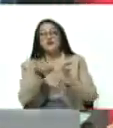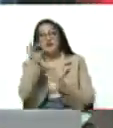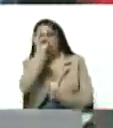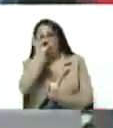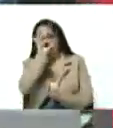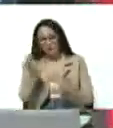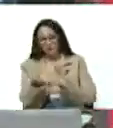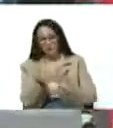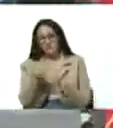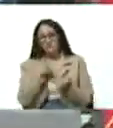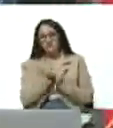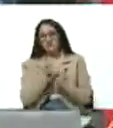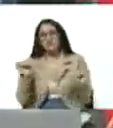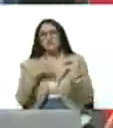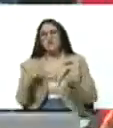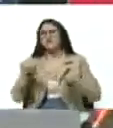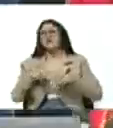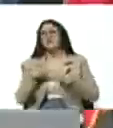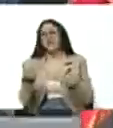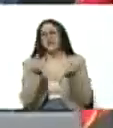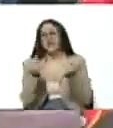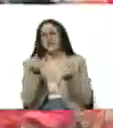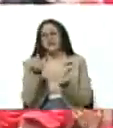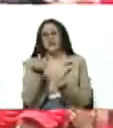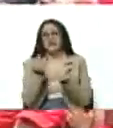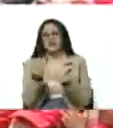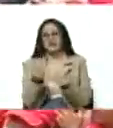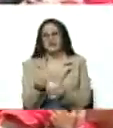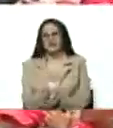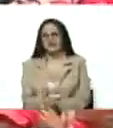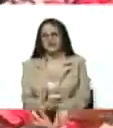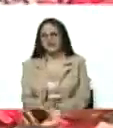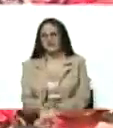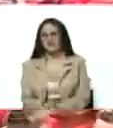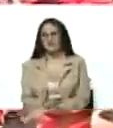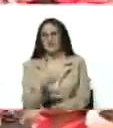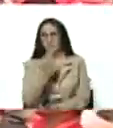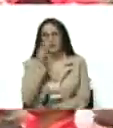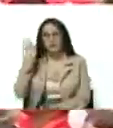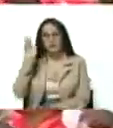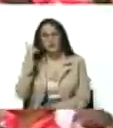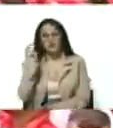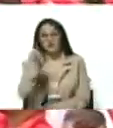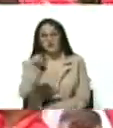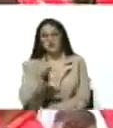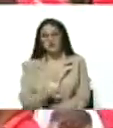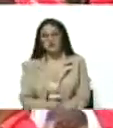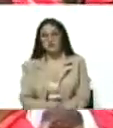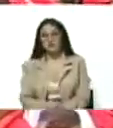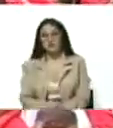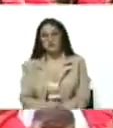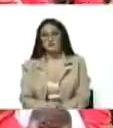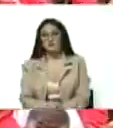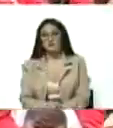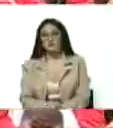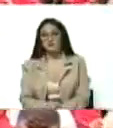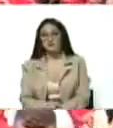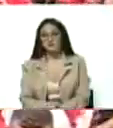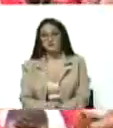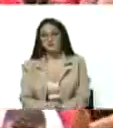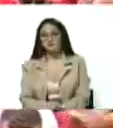somos independientes y no le aceptamos nada a nadie. Por eso lo del juramento es. Por eso lo